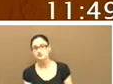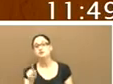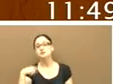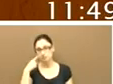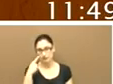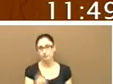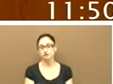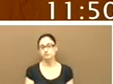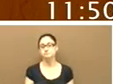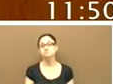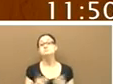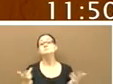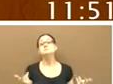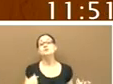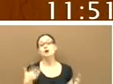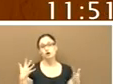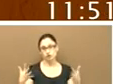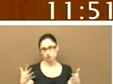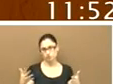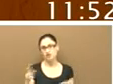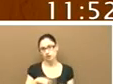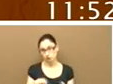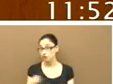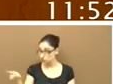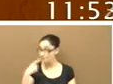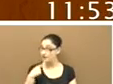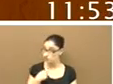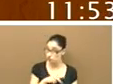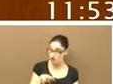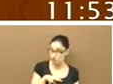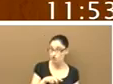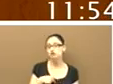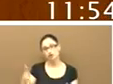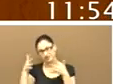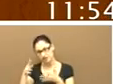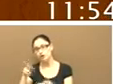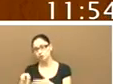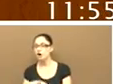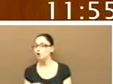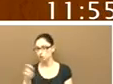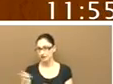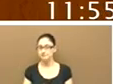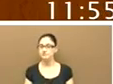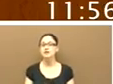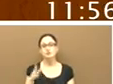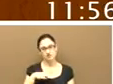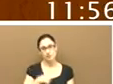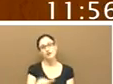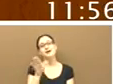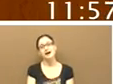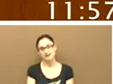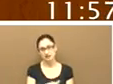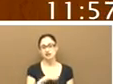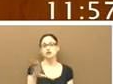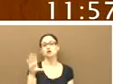demostrarle le recomiendo una lectura usted me ha recomendado a mí una yo le recomiendo a usted otra lea las actas del